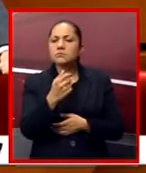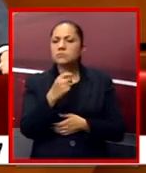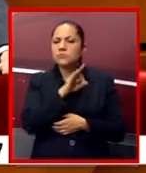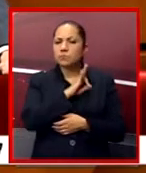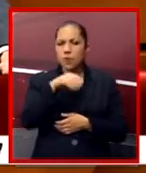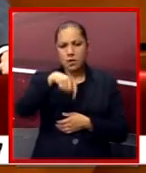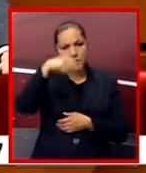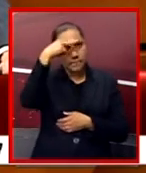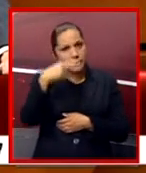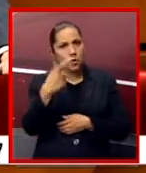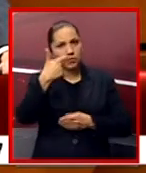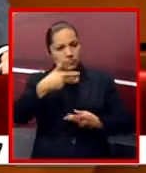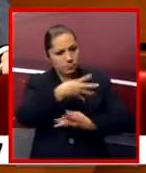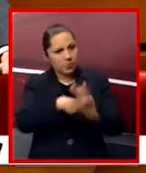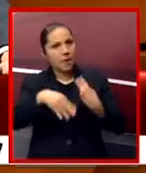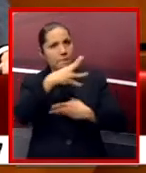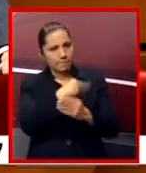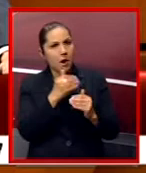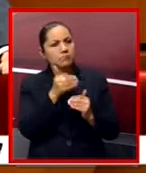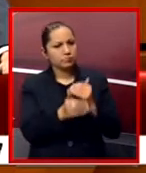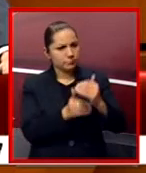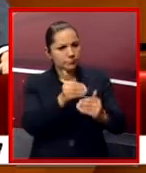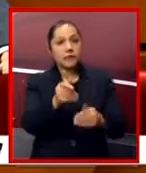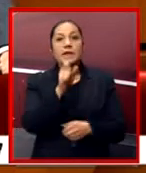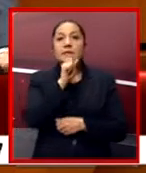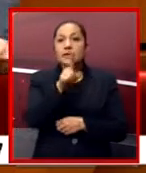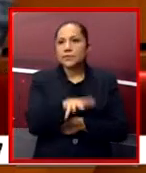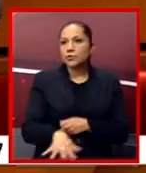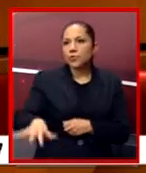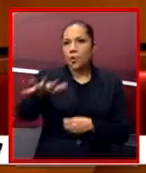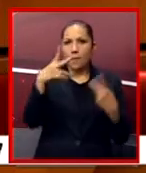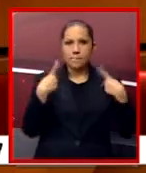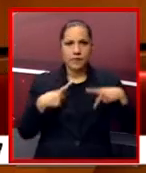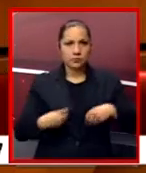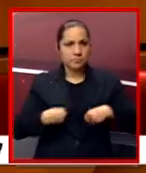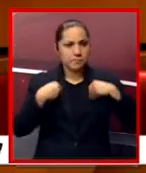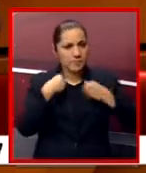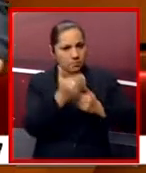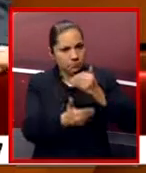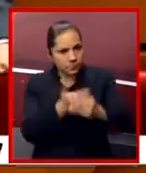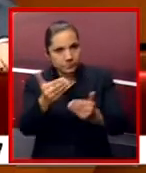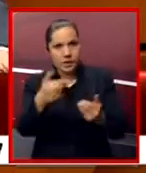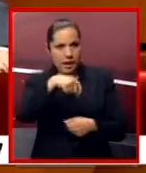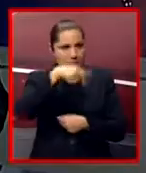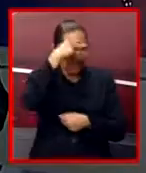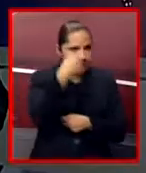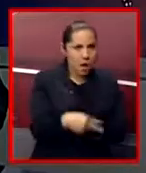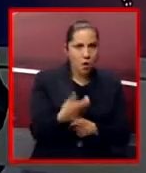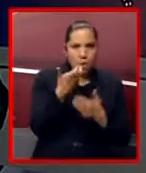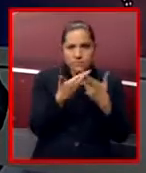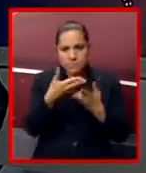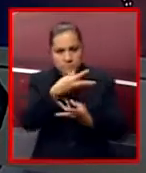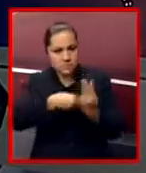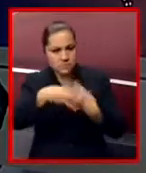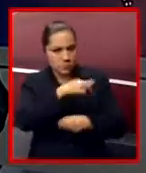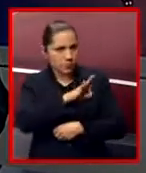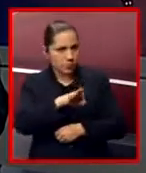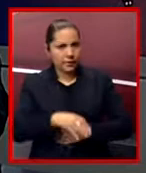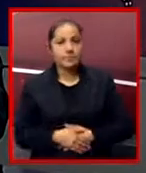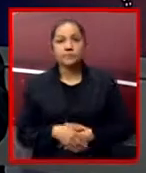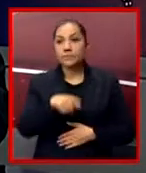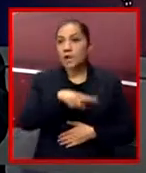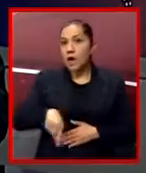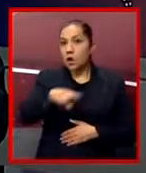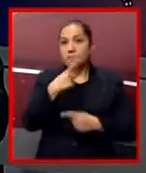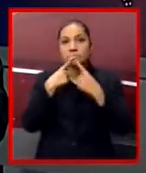crecimiento económico, el desarrollo social y la convivencia en este país. Antes de pasar a la discusión